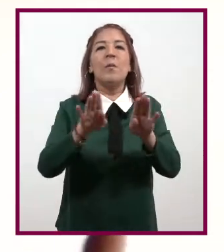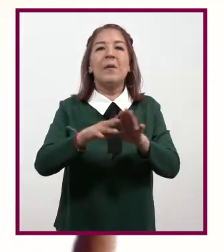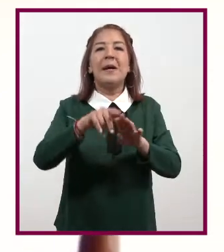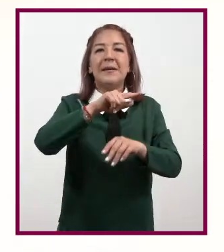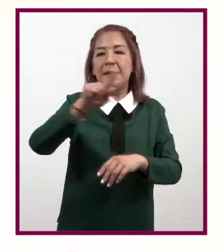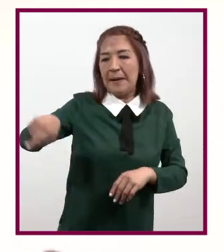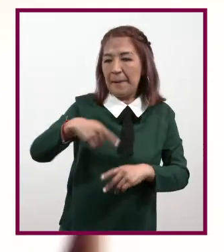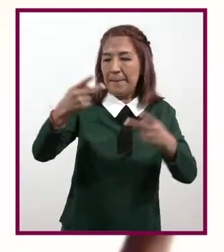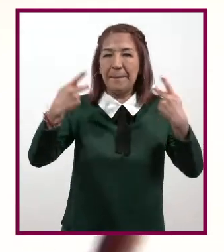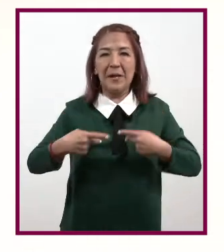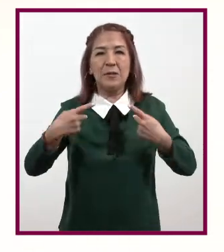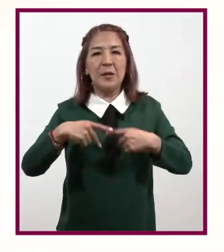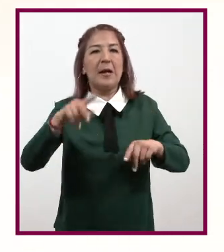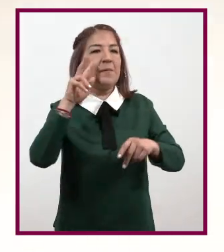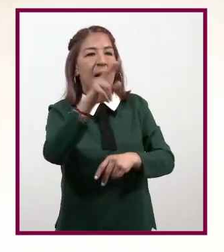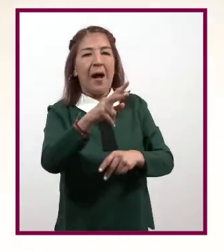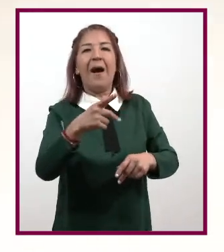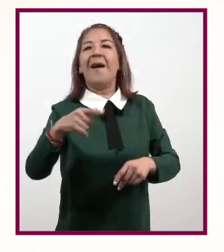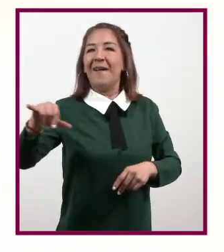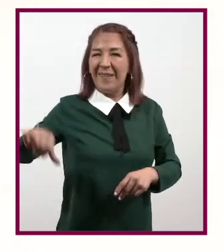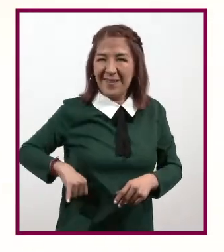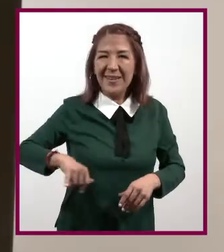resonancia en un grupo de personas.